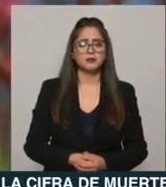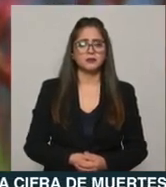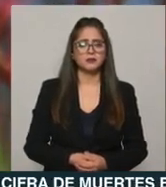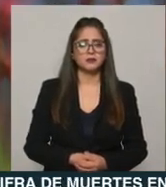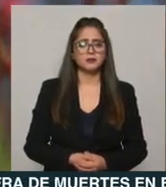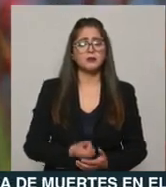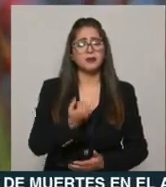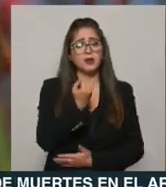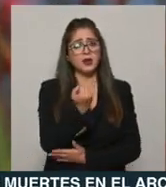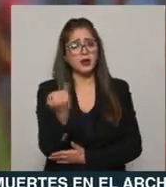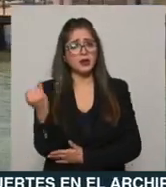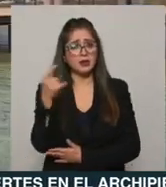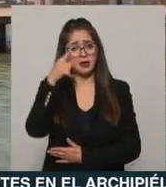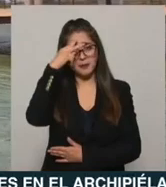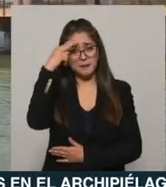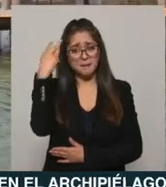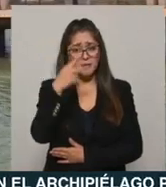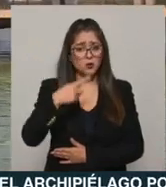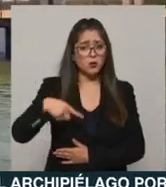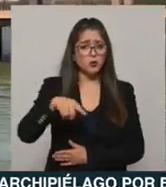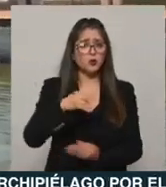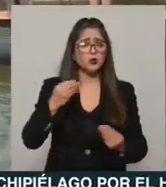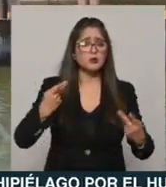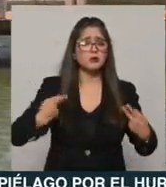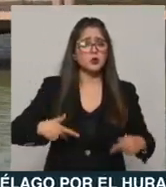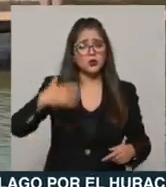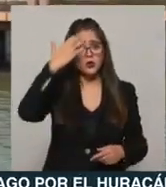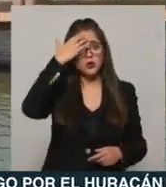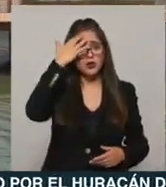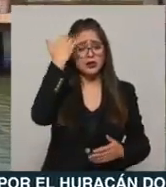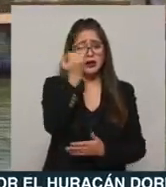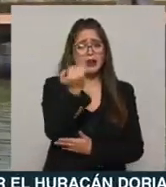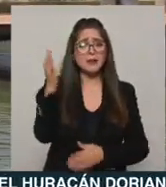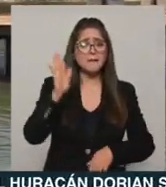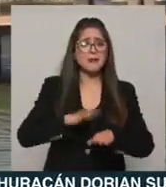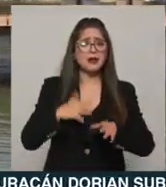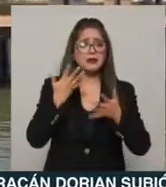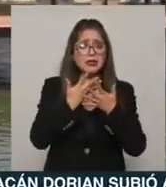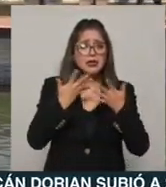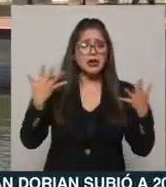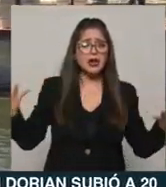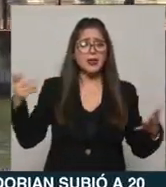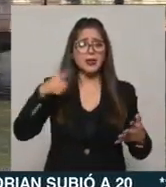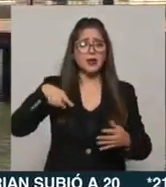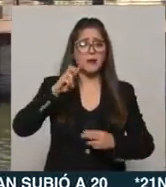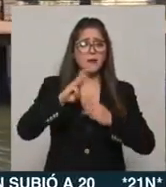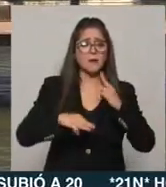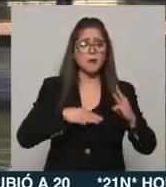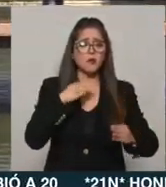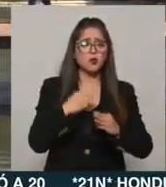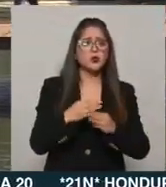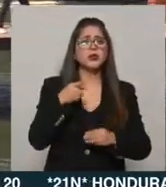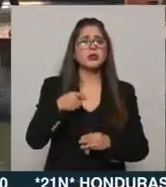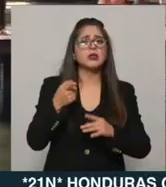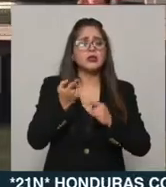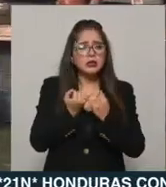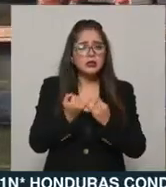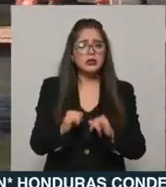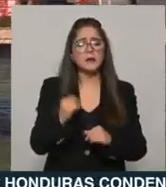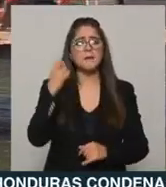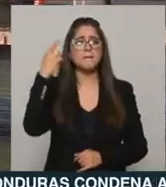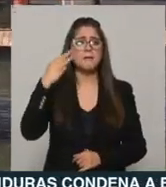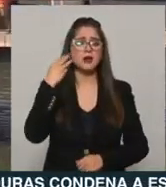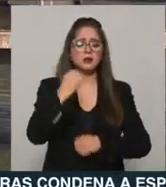Los Jardines de México son conocidos como el jardín más grande y colorido de todo el mundo. Este lugar se inauguró en marzo